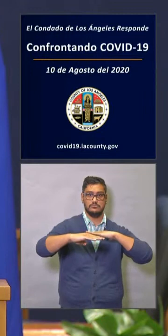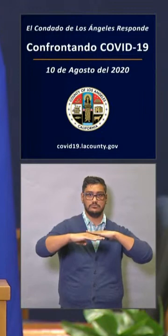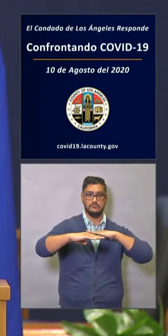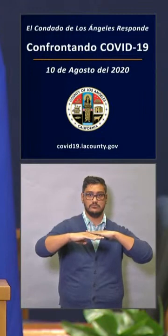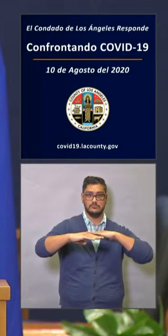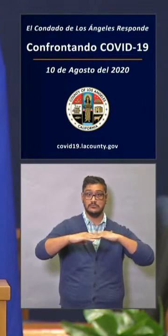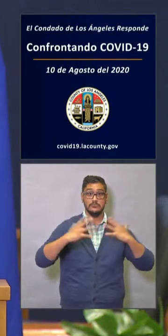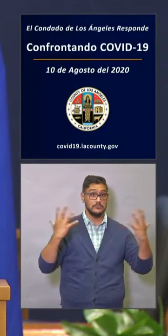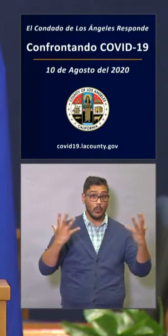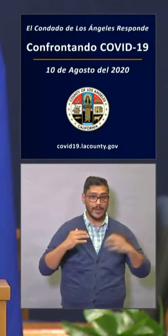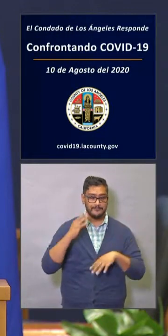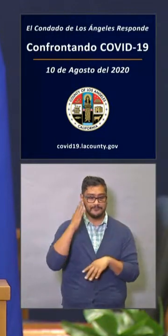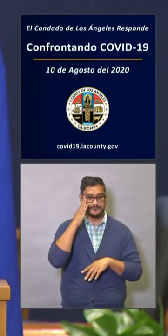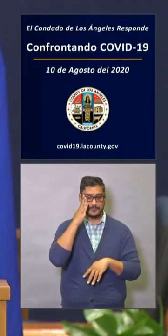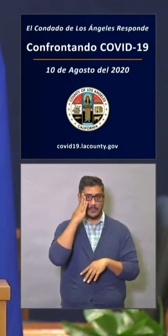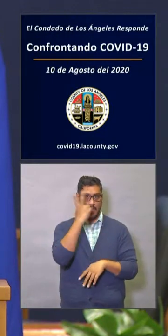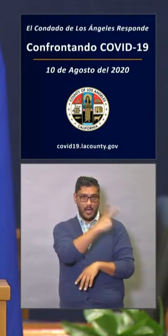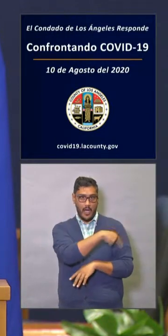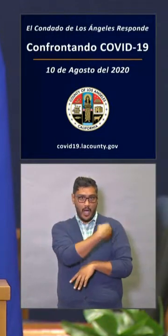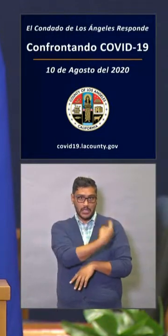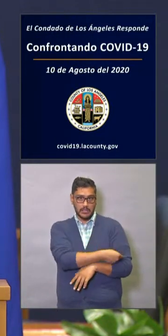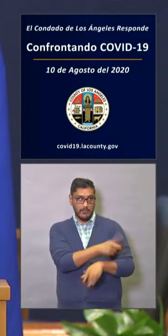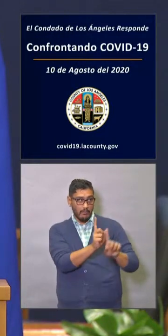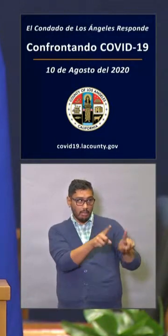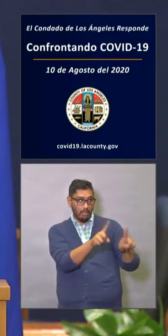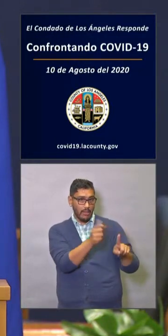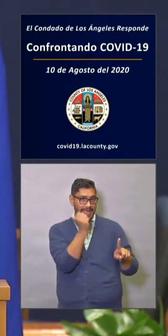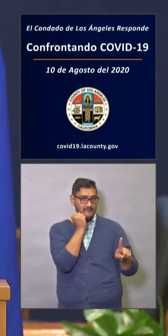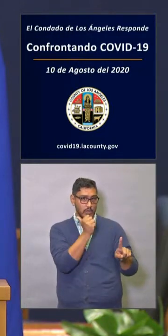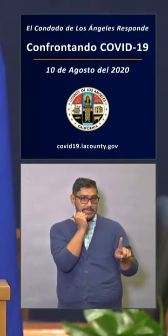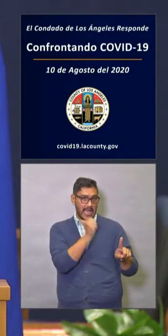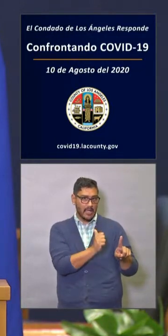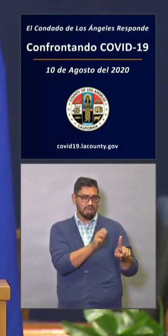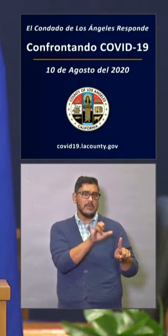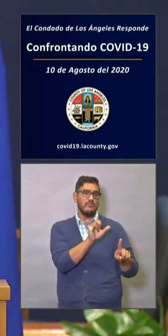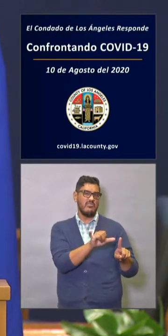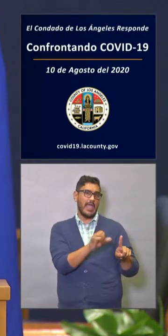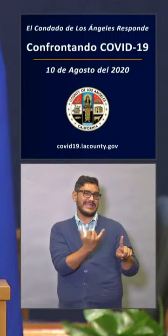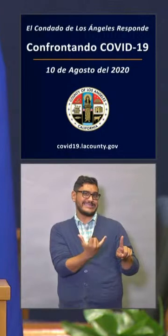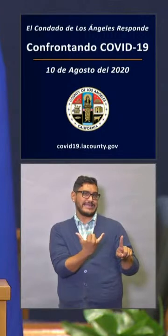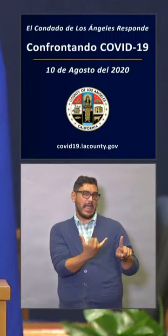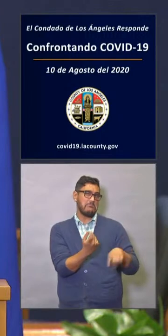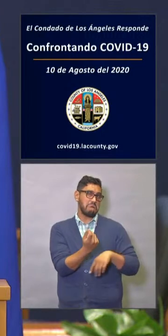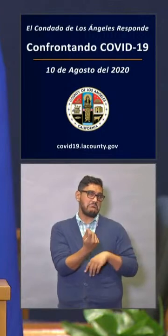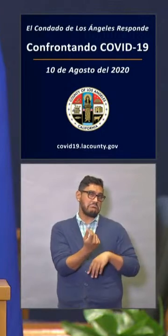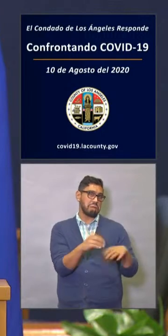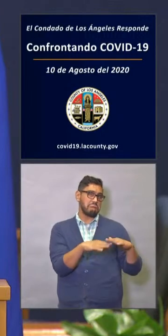Los promedios de hospitalizaciones diarias fueron de un poco menos de